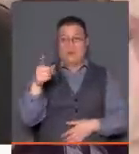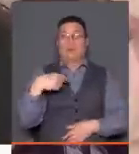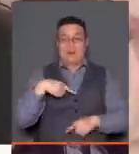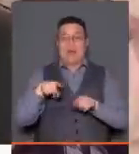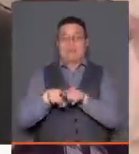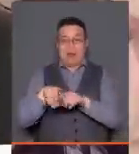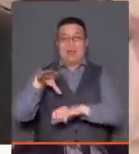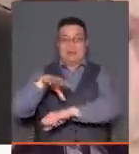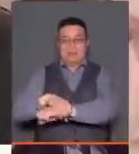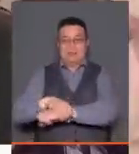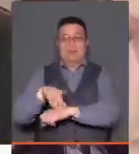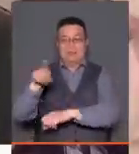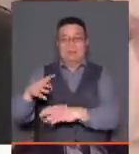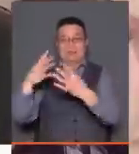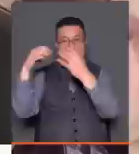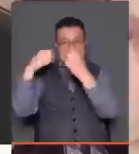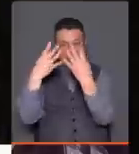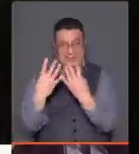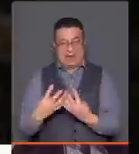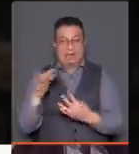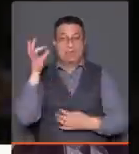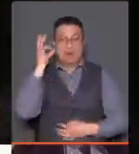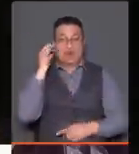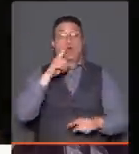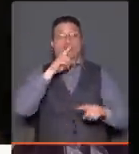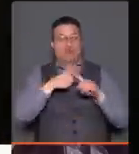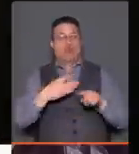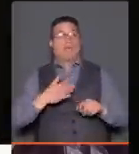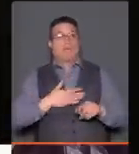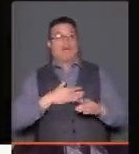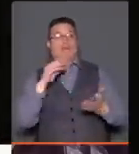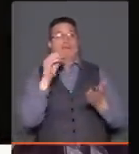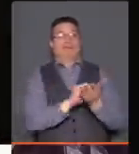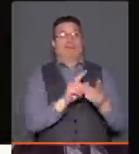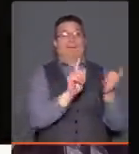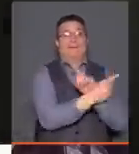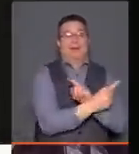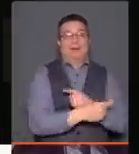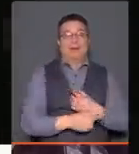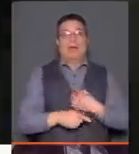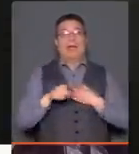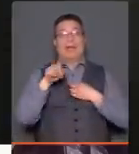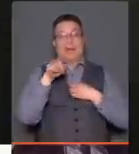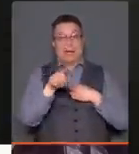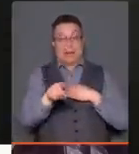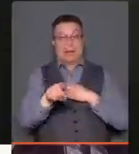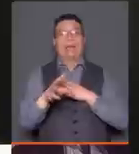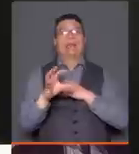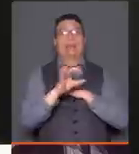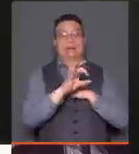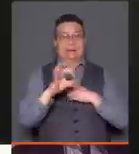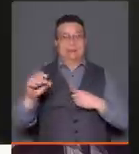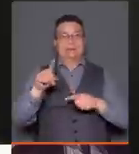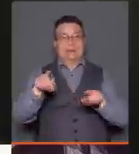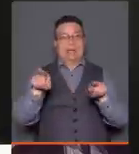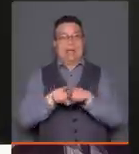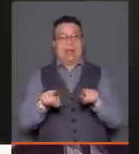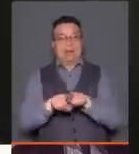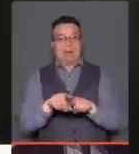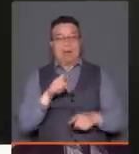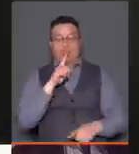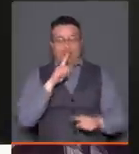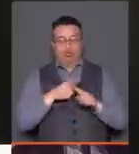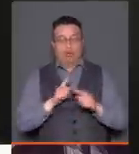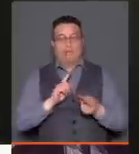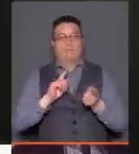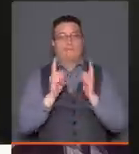y ella en la cárcel de mujeres se puso mi nombre y eso era lo que había pasado su hermana había entregado su nombre